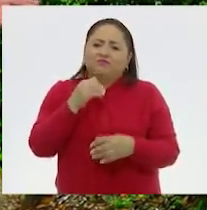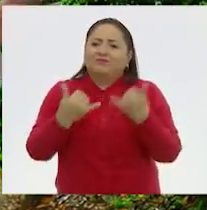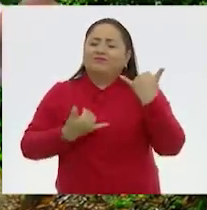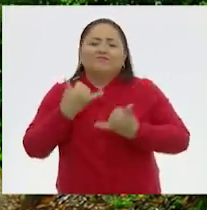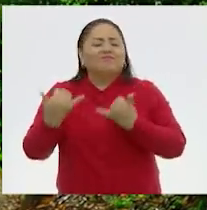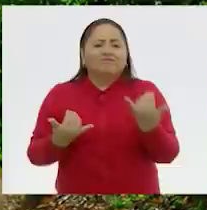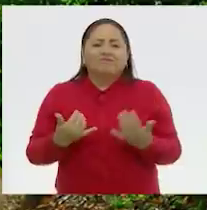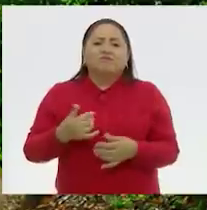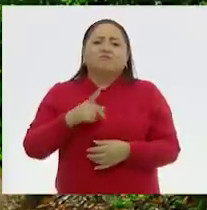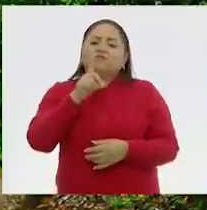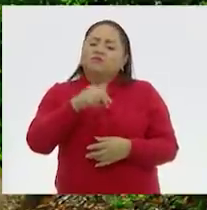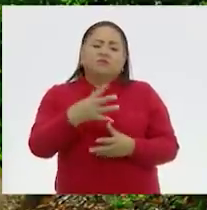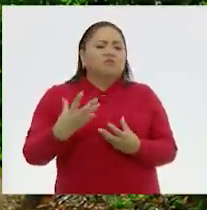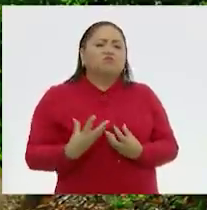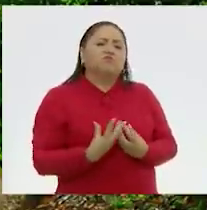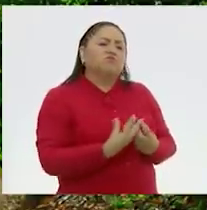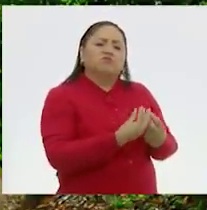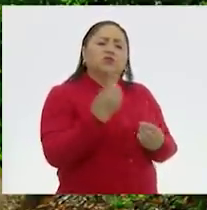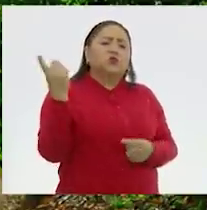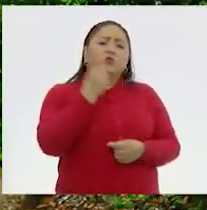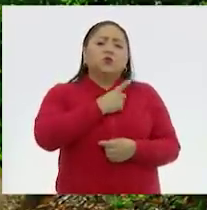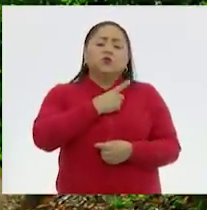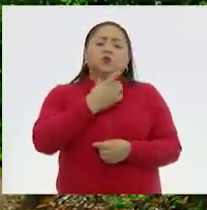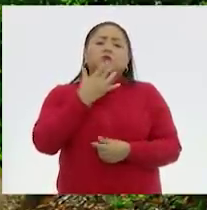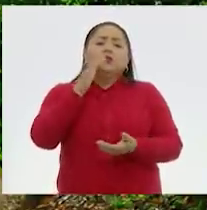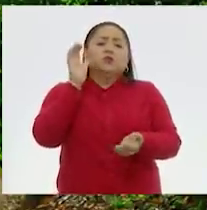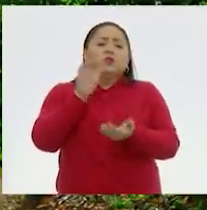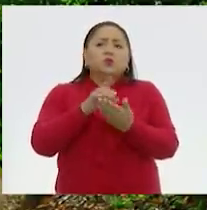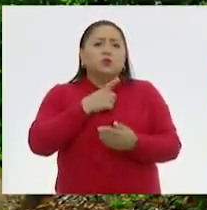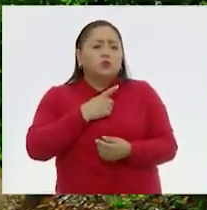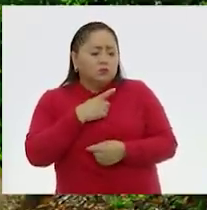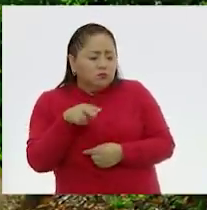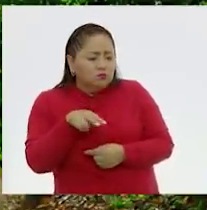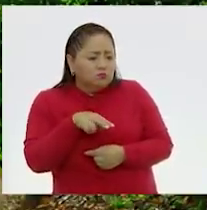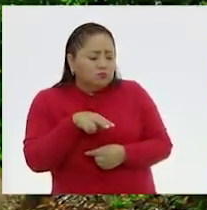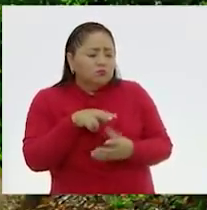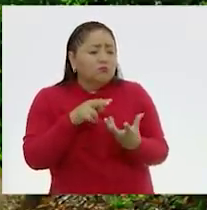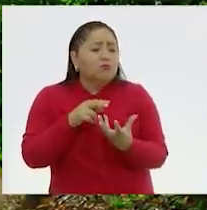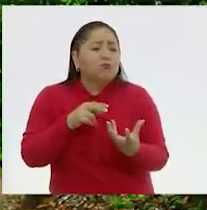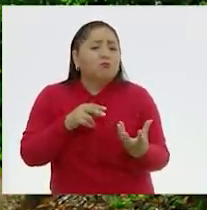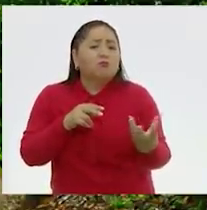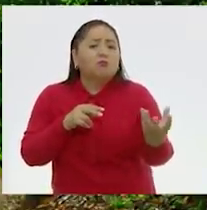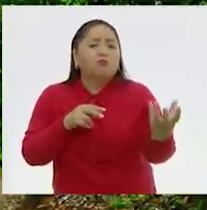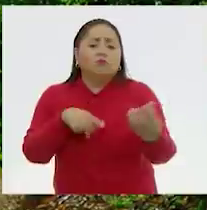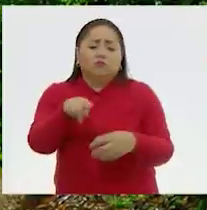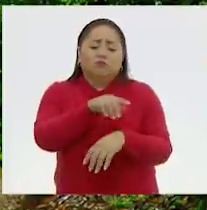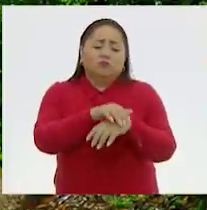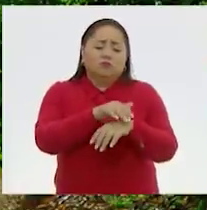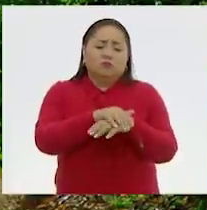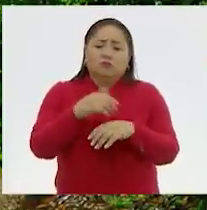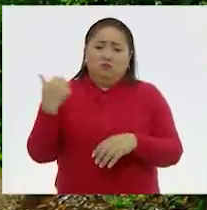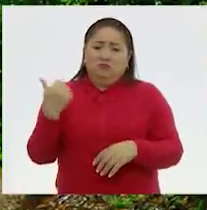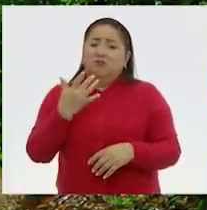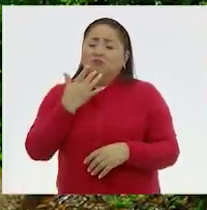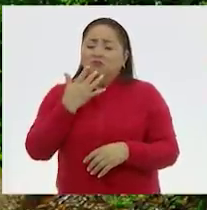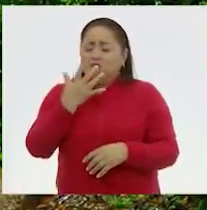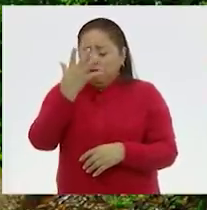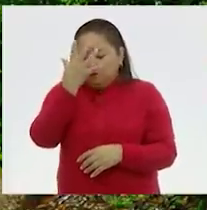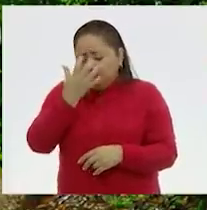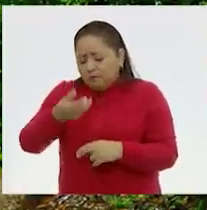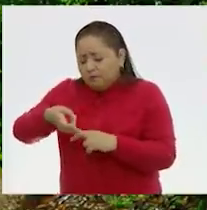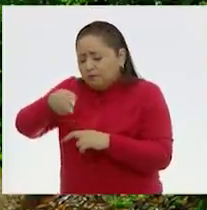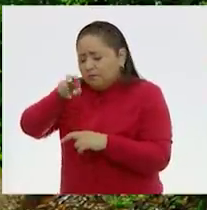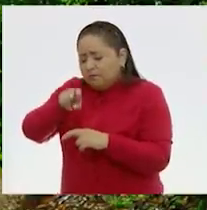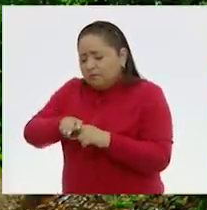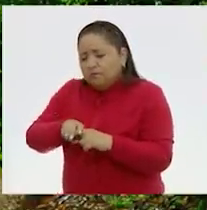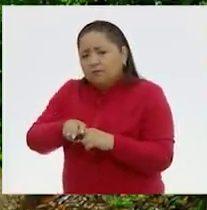divirtiendo. Y se fueron. Y lo dejaron solo. Nuestro amigo, muy triste, se sentó en una gran piedra.